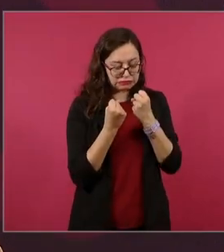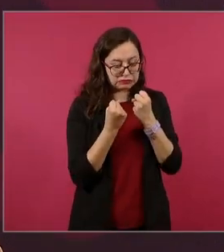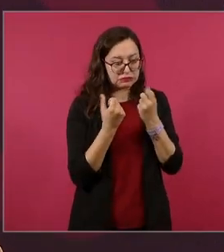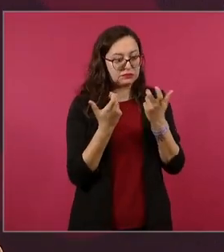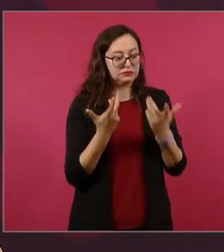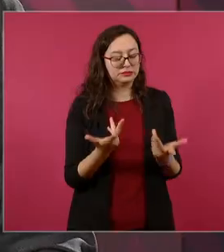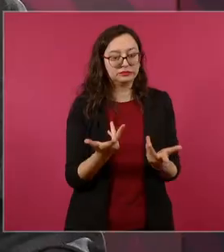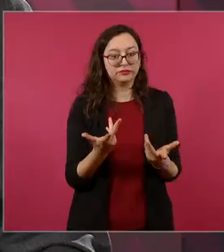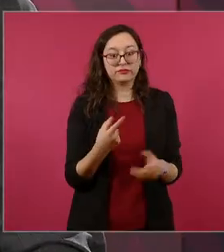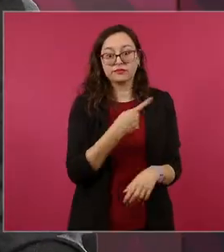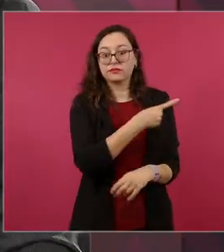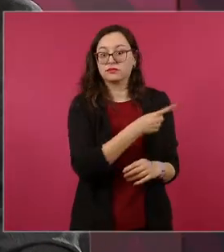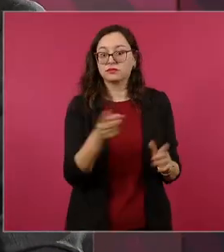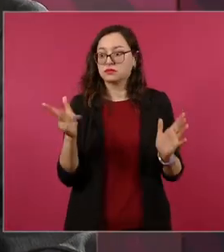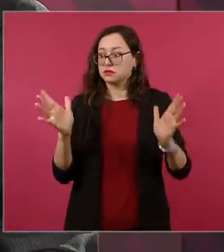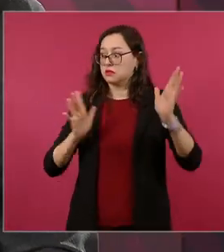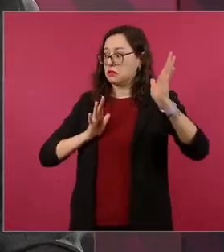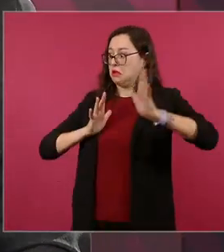algunos